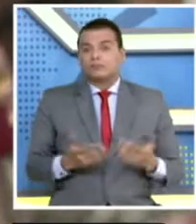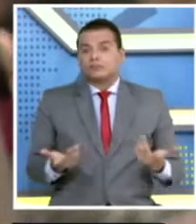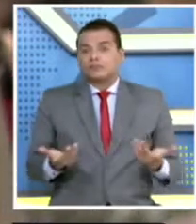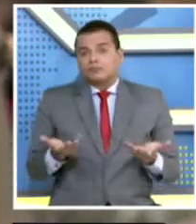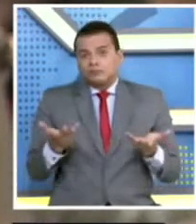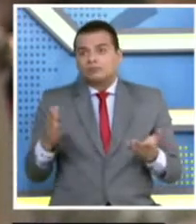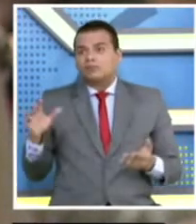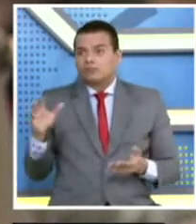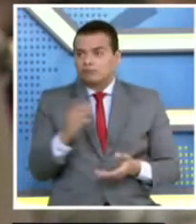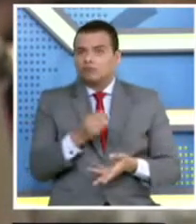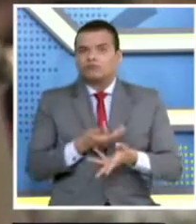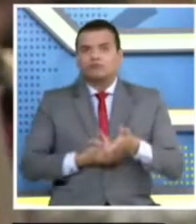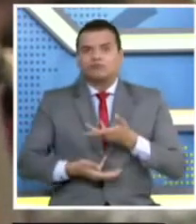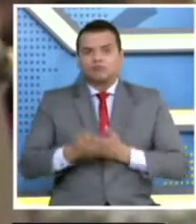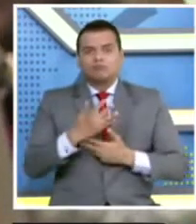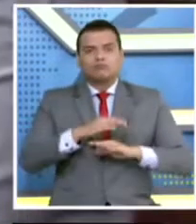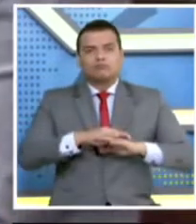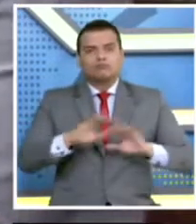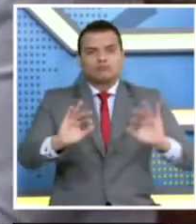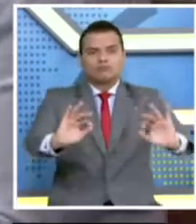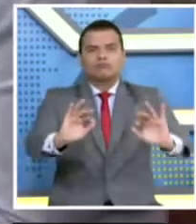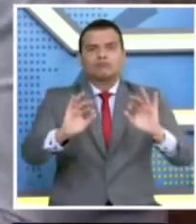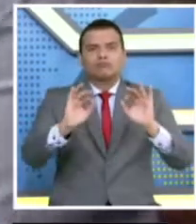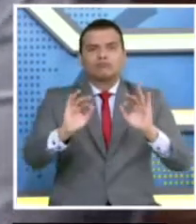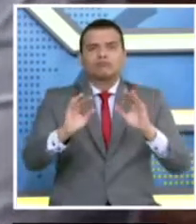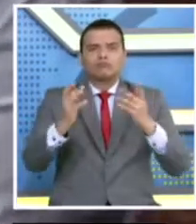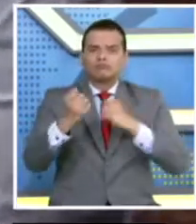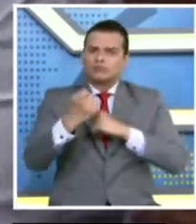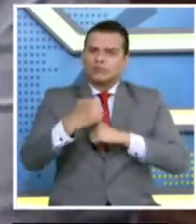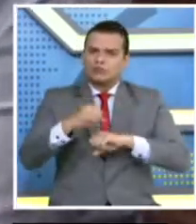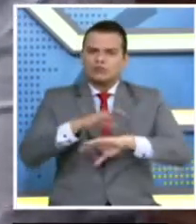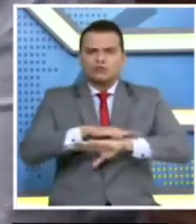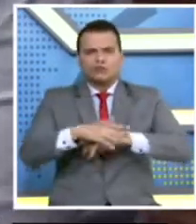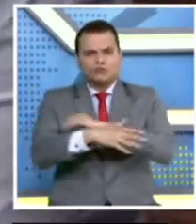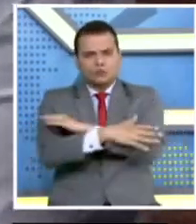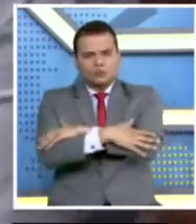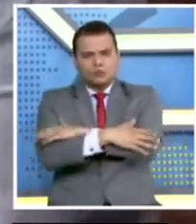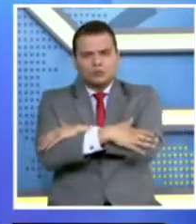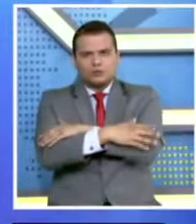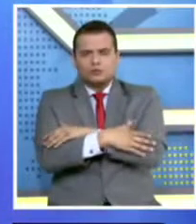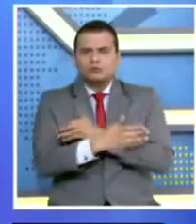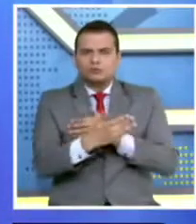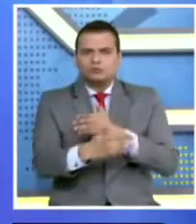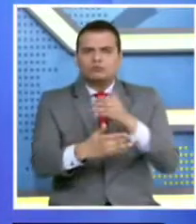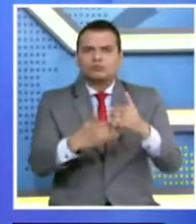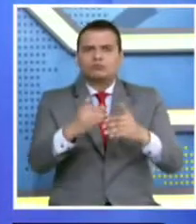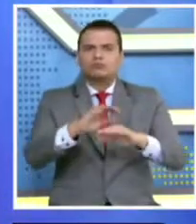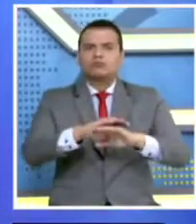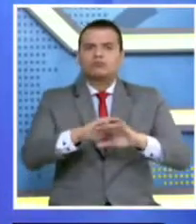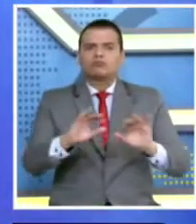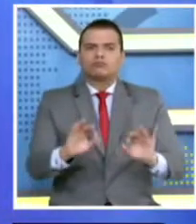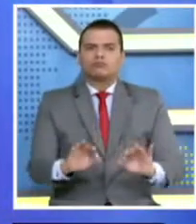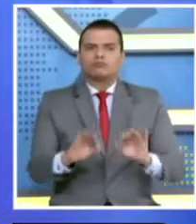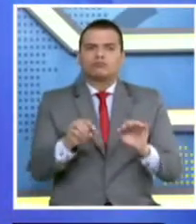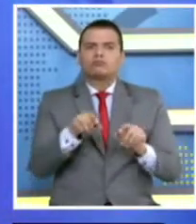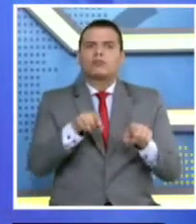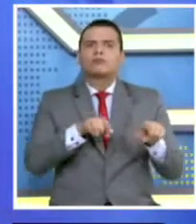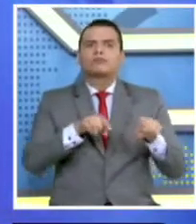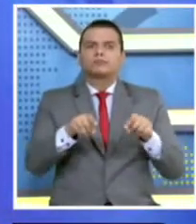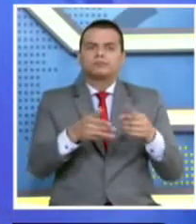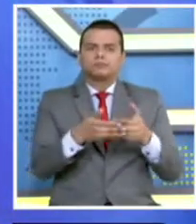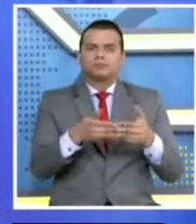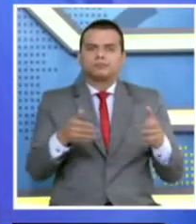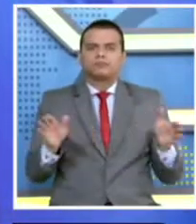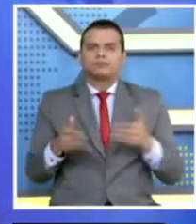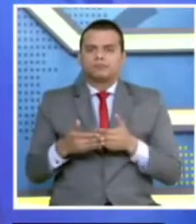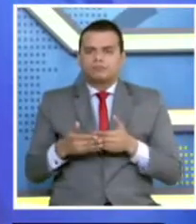entre todos podemos colocar una cuota de sacrificio, de disciplina y de acción gradual para ir otra vez abriendo no solamente